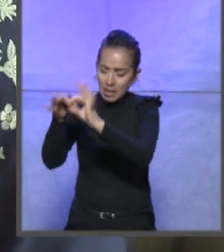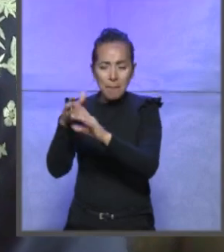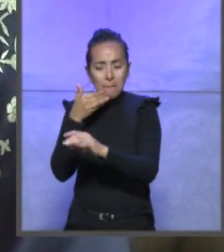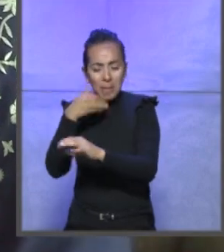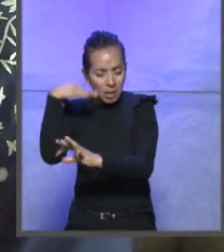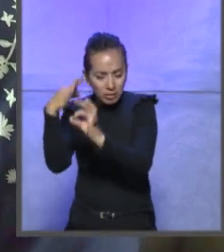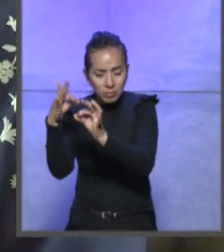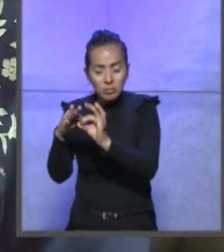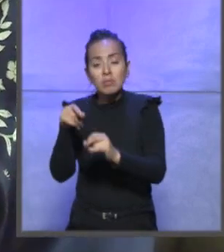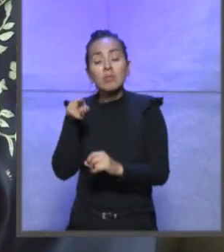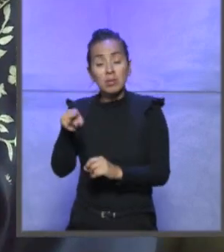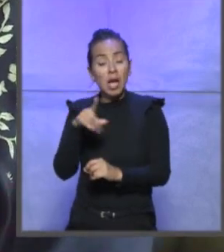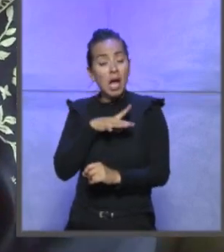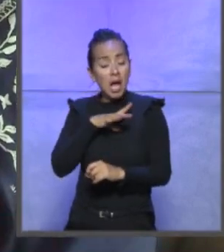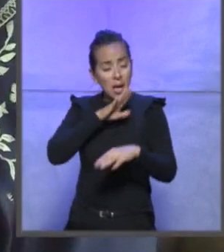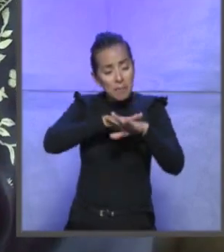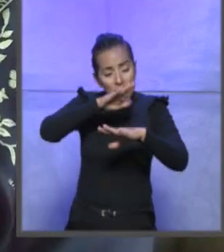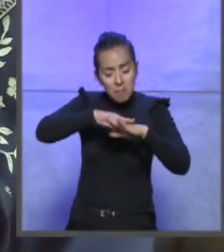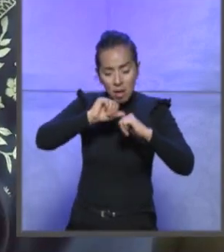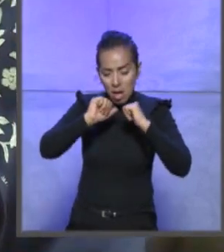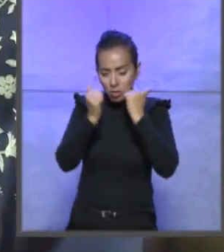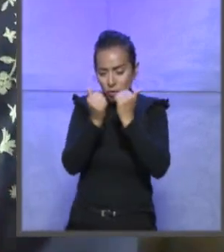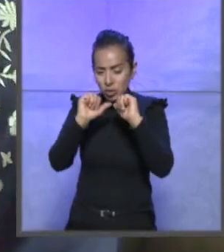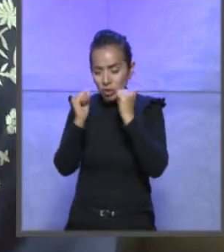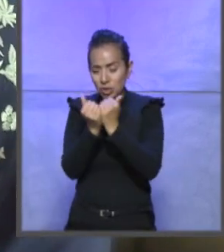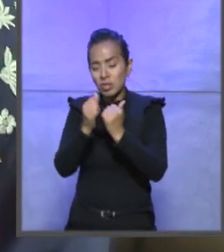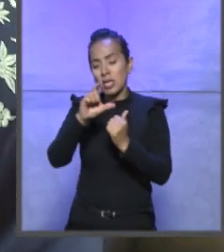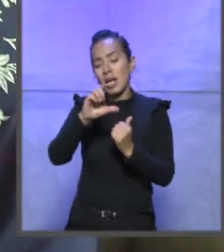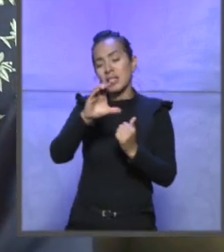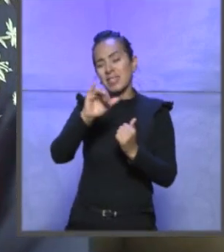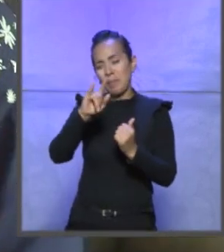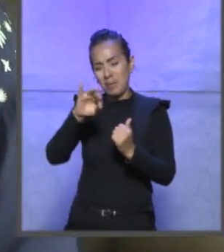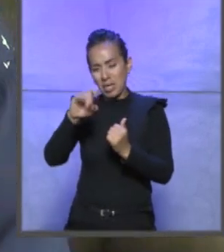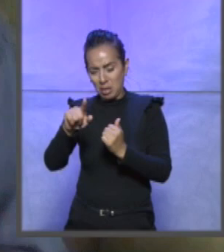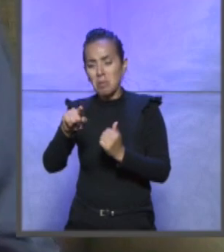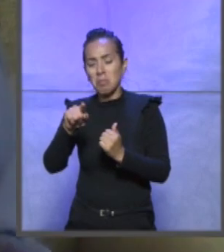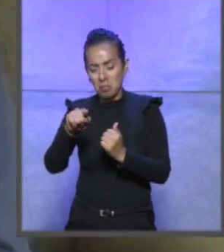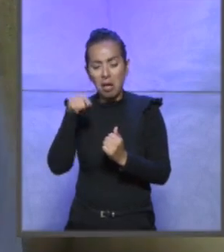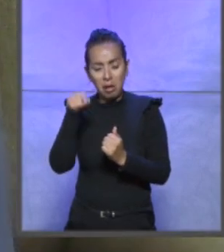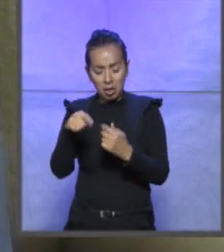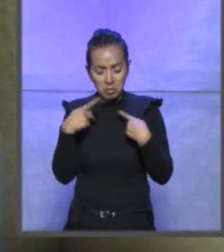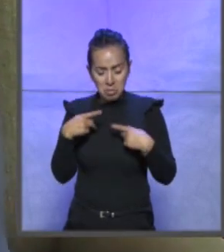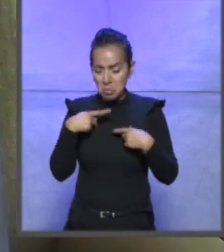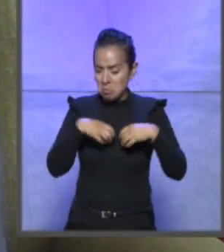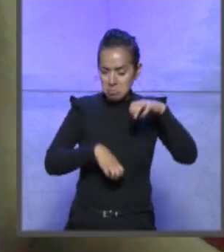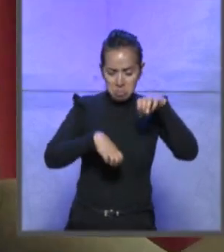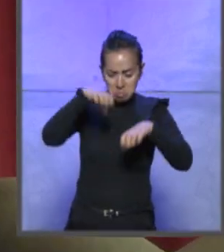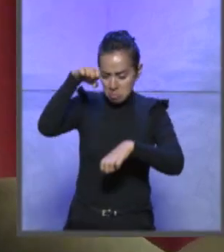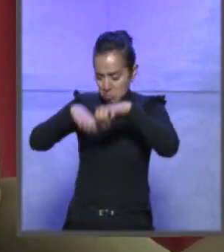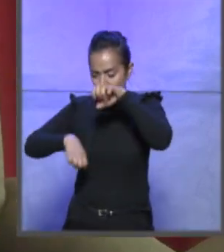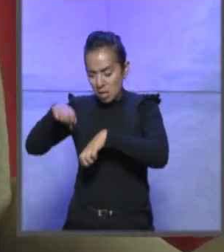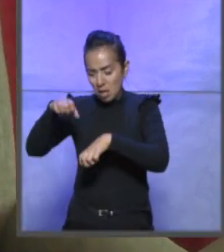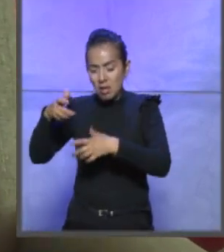consolidada, existen muchas más asociaciones de la sociedad civil, donde las personas de todas las